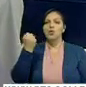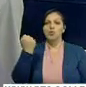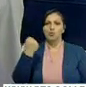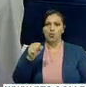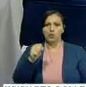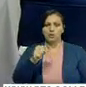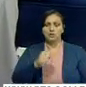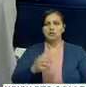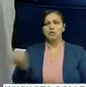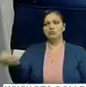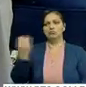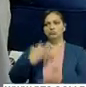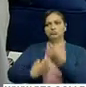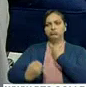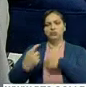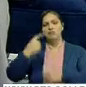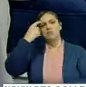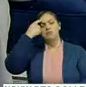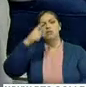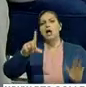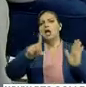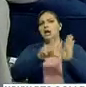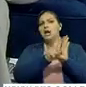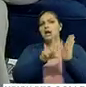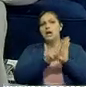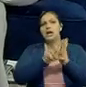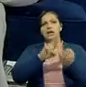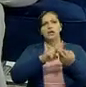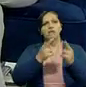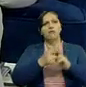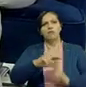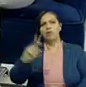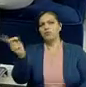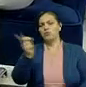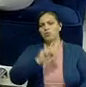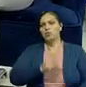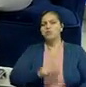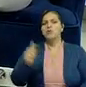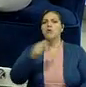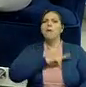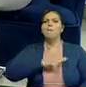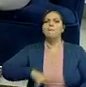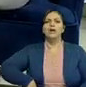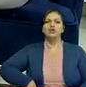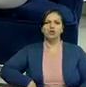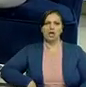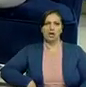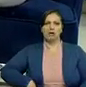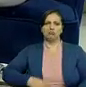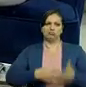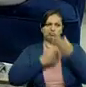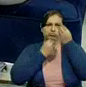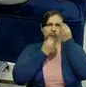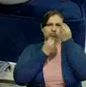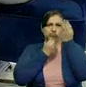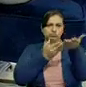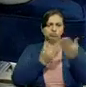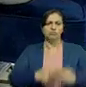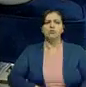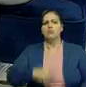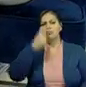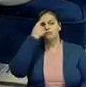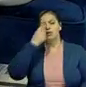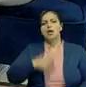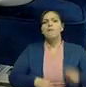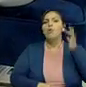Guayaquil, dando a conocer su postura, ha dicho él, no a nombre de la Conferencia Episcopal Ecuatoriana, sino su postura personal como defensor de